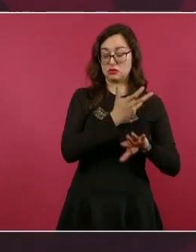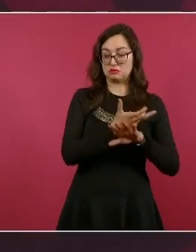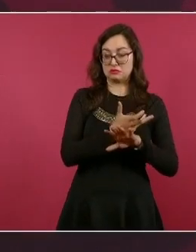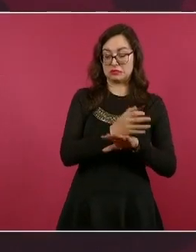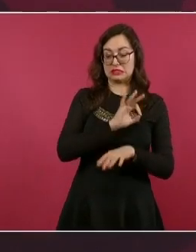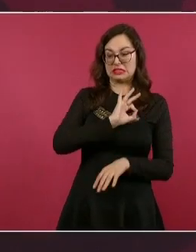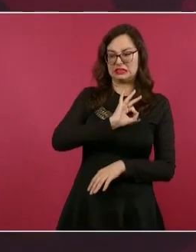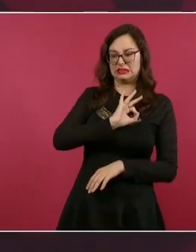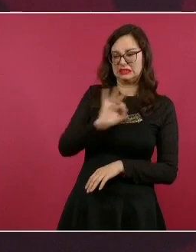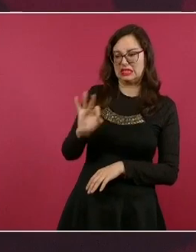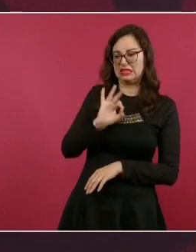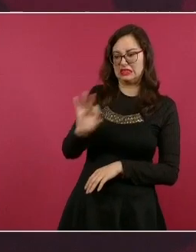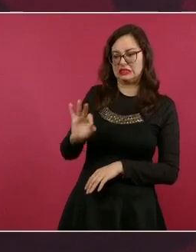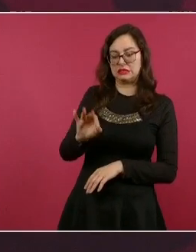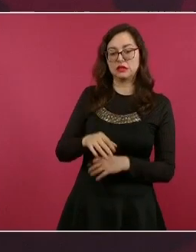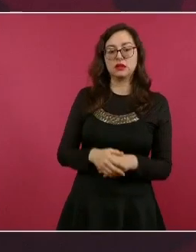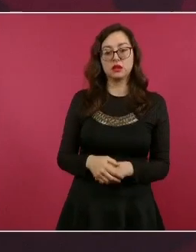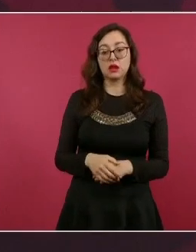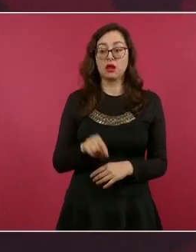decide expulsar a Cuba